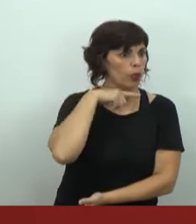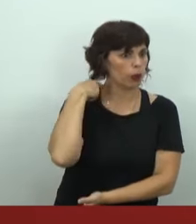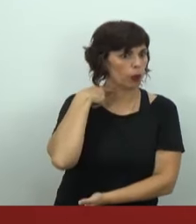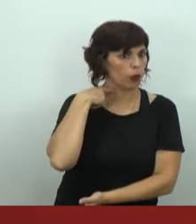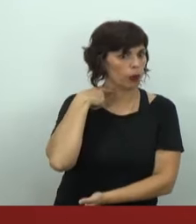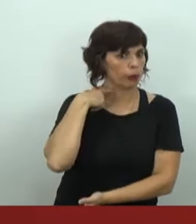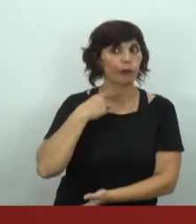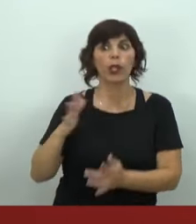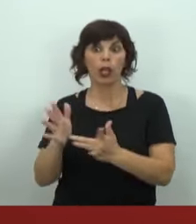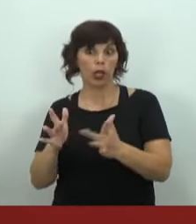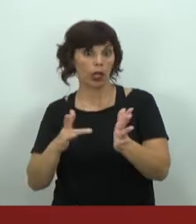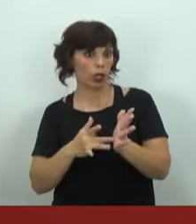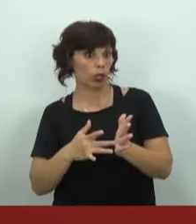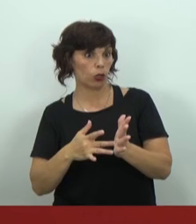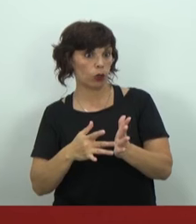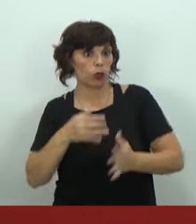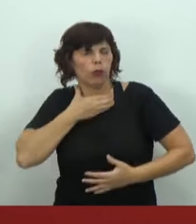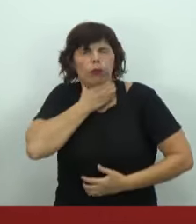ahogado. No, no.